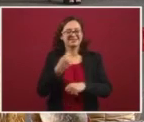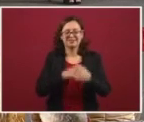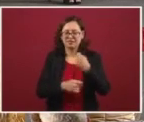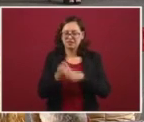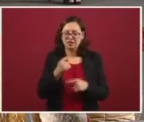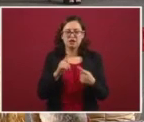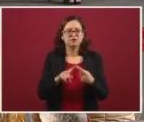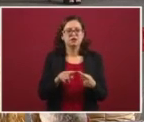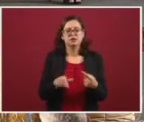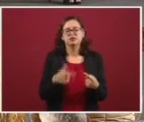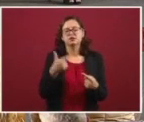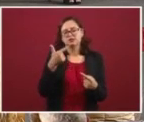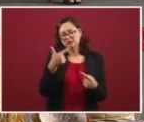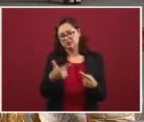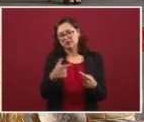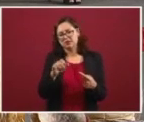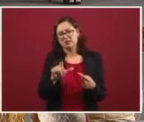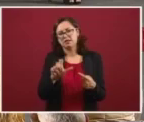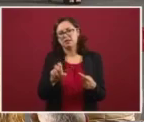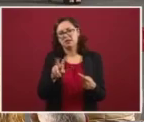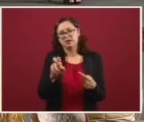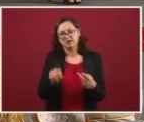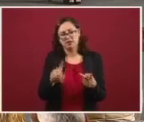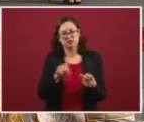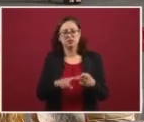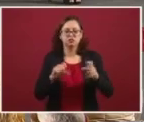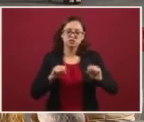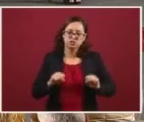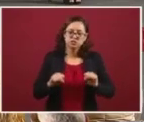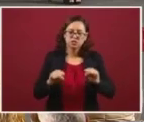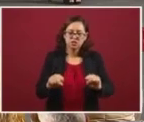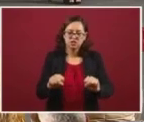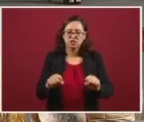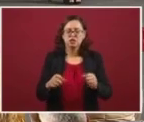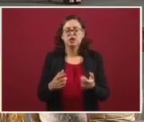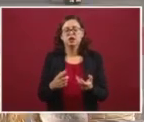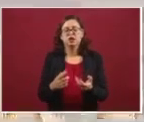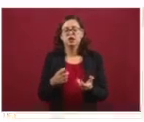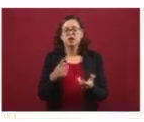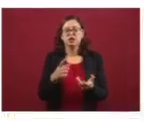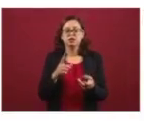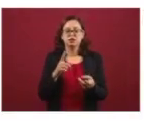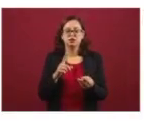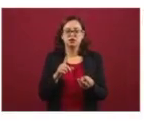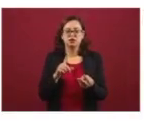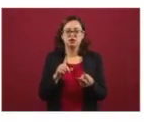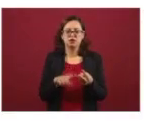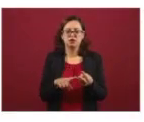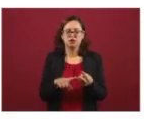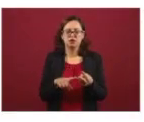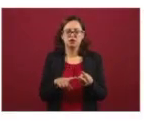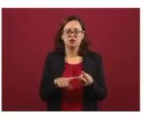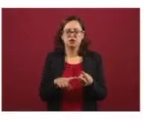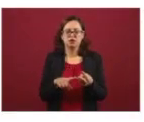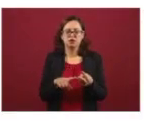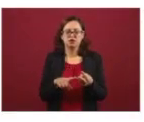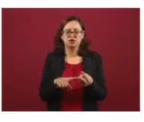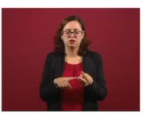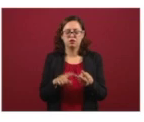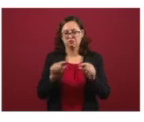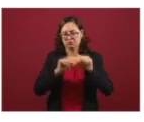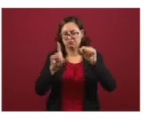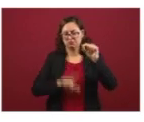en 7-Eleven, lo pueden comprar en Chedraui, me refiero al interior del país, al interior de la